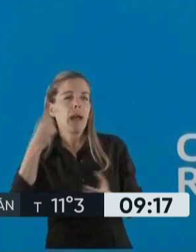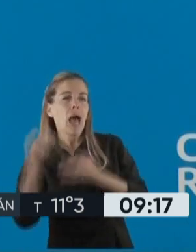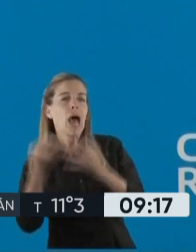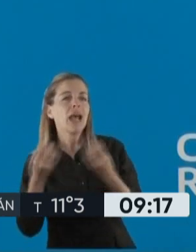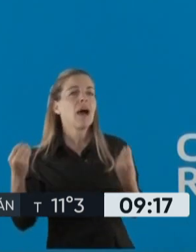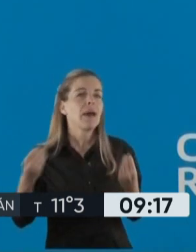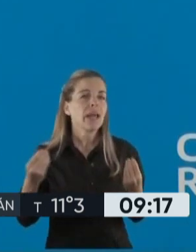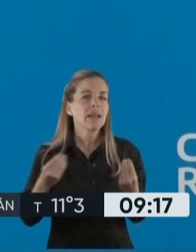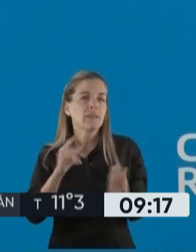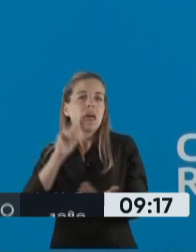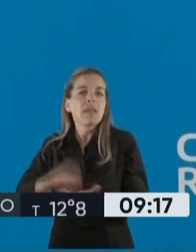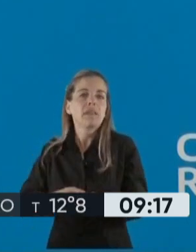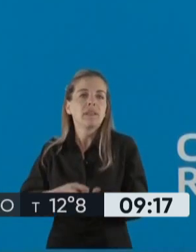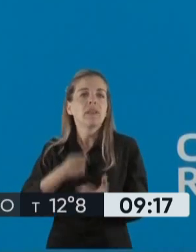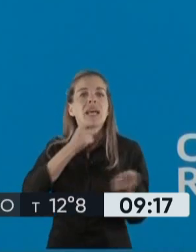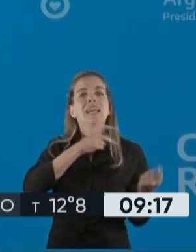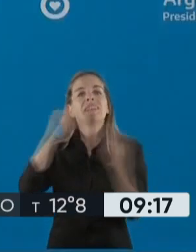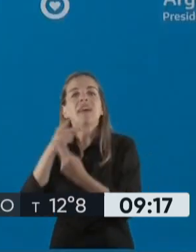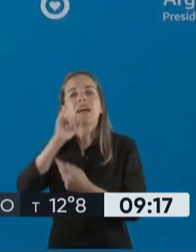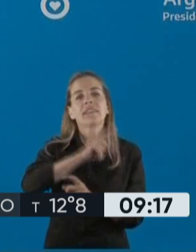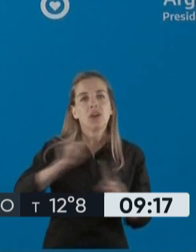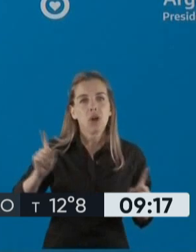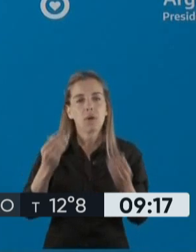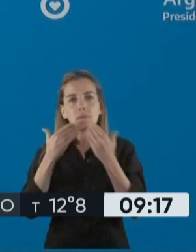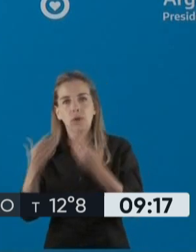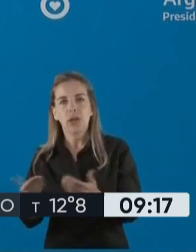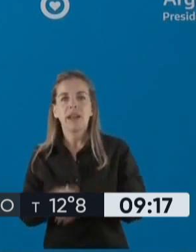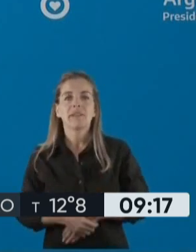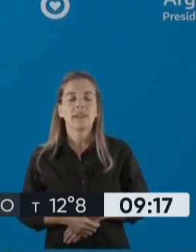qué definición se toma sobre si ir o no ir. Muchas gracias.